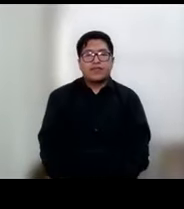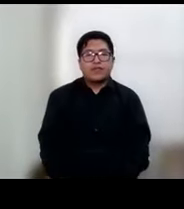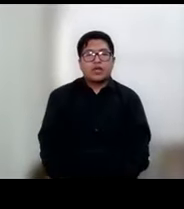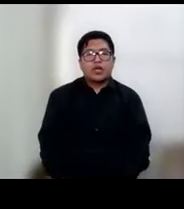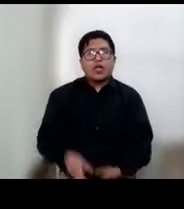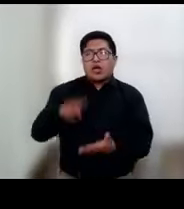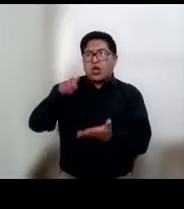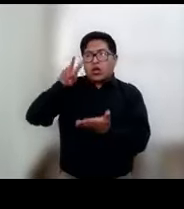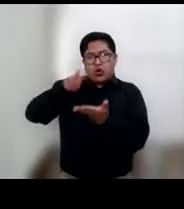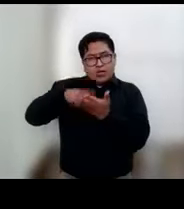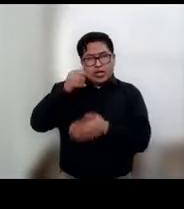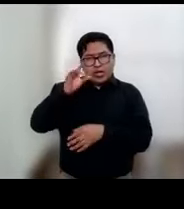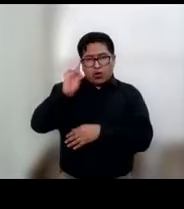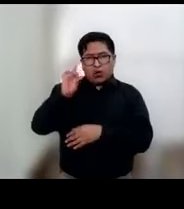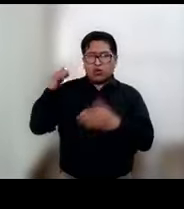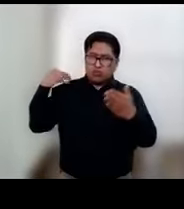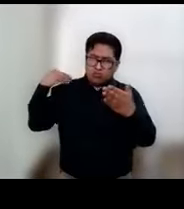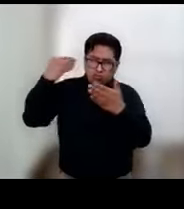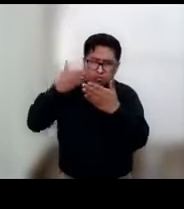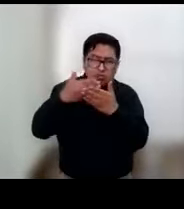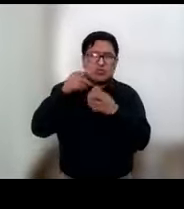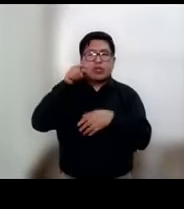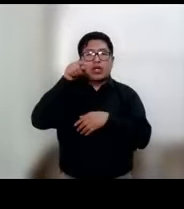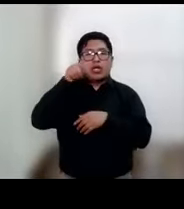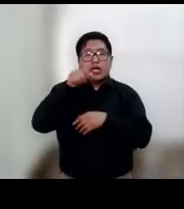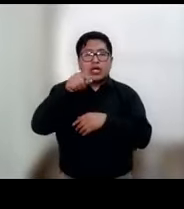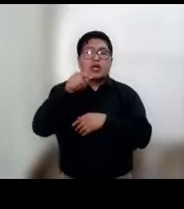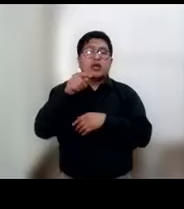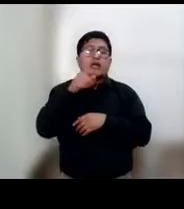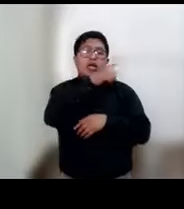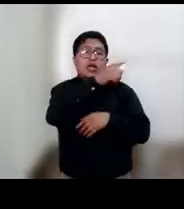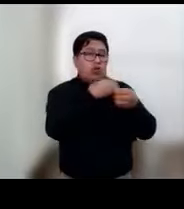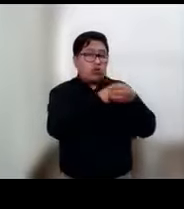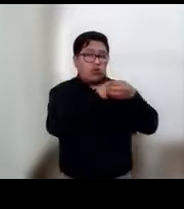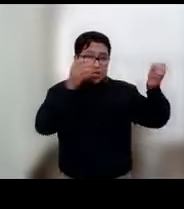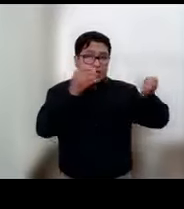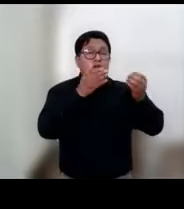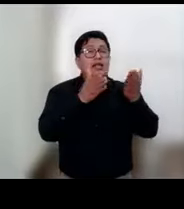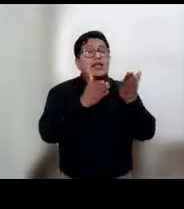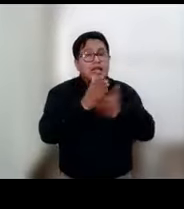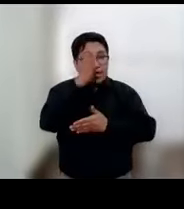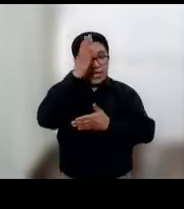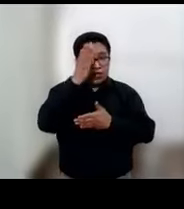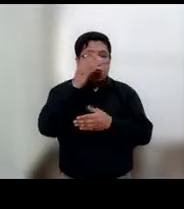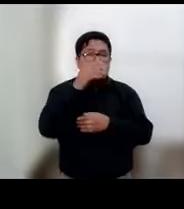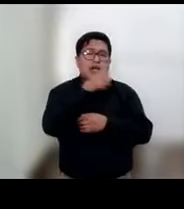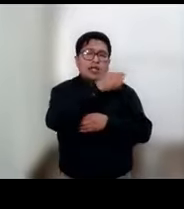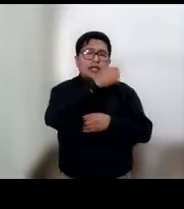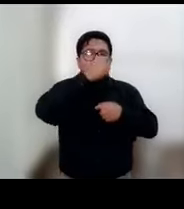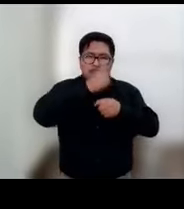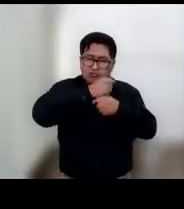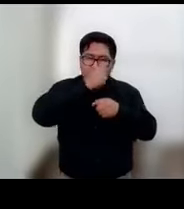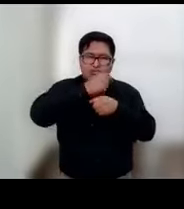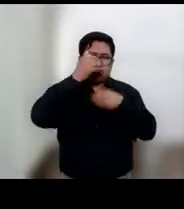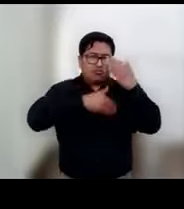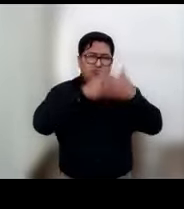2018 la unidad de derechos fundamentales precisamente trabajaba en esa línea y estaba más bien